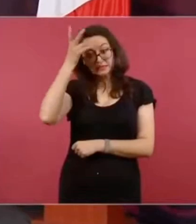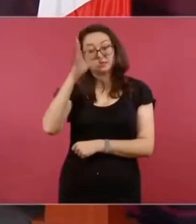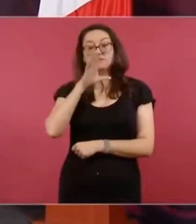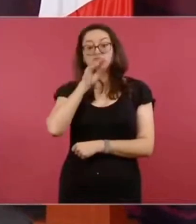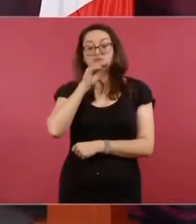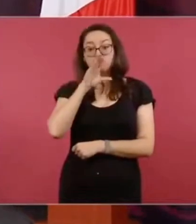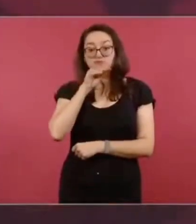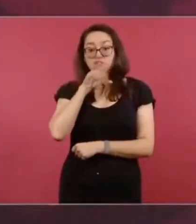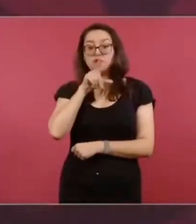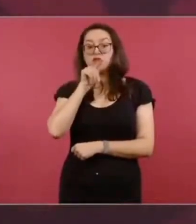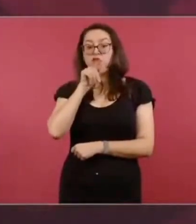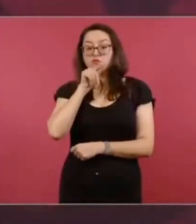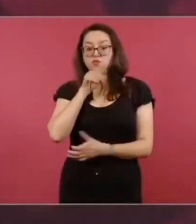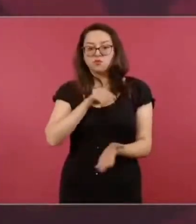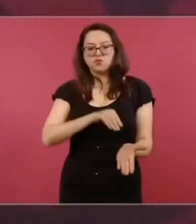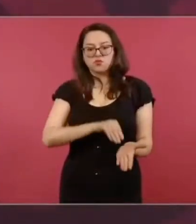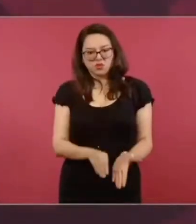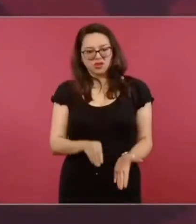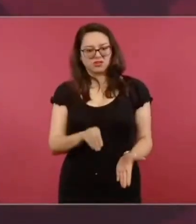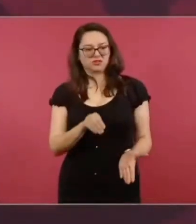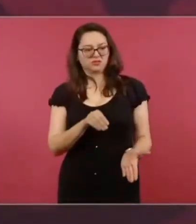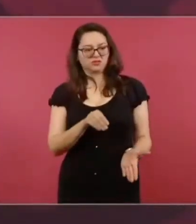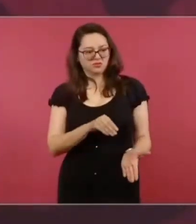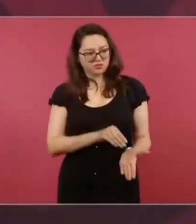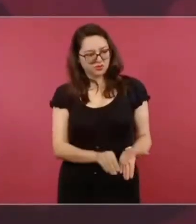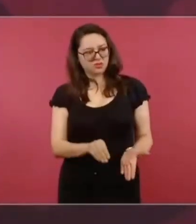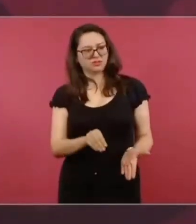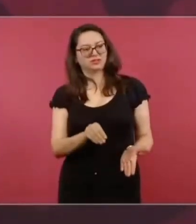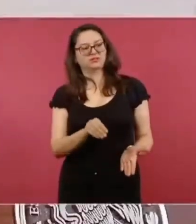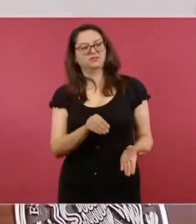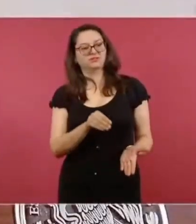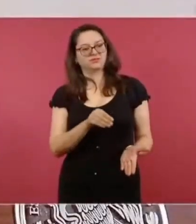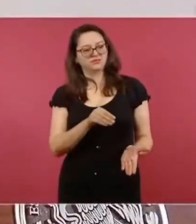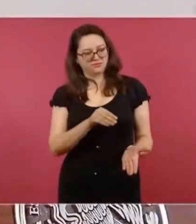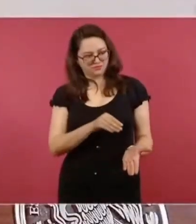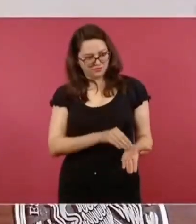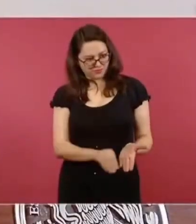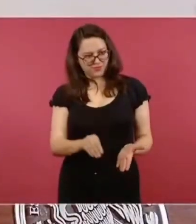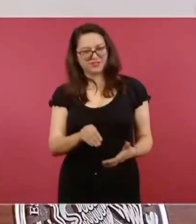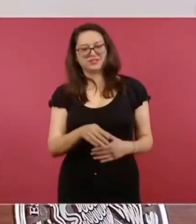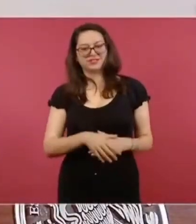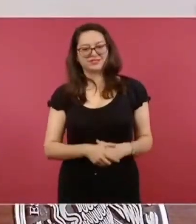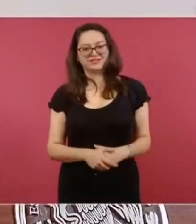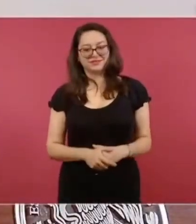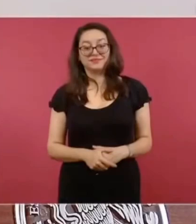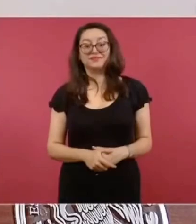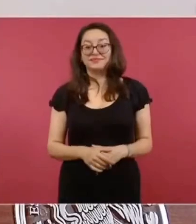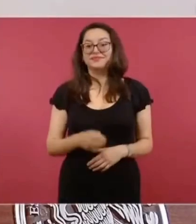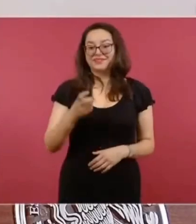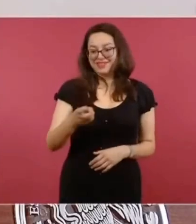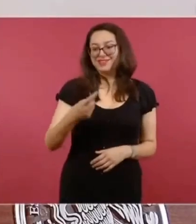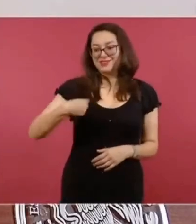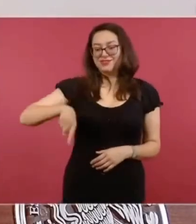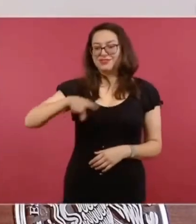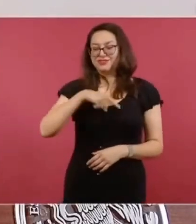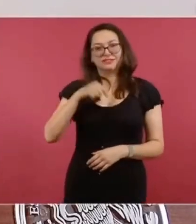patos, pollos, puercos, cochinos, marranos. Así decíamos en los